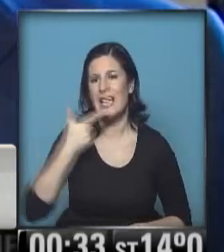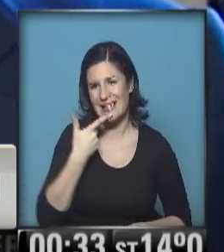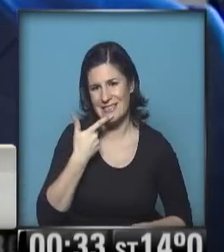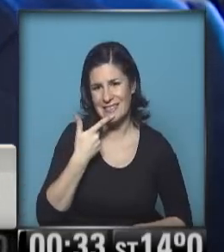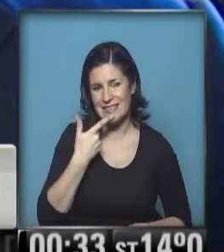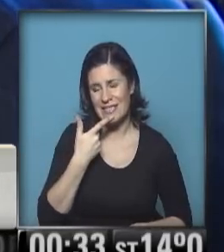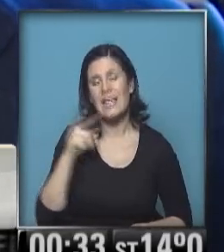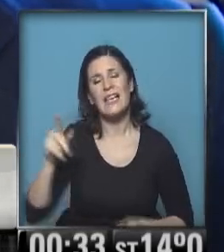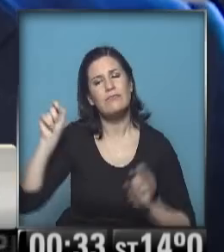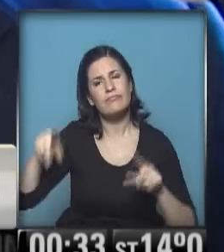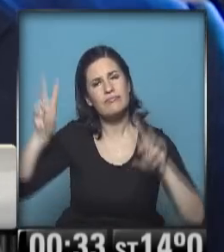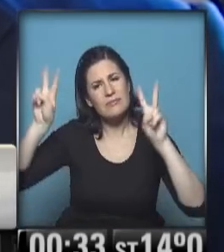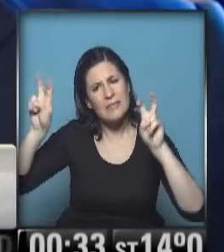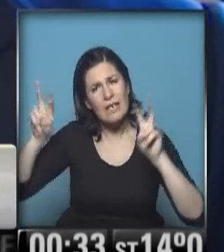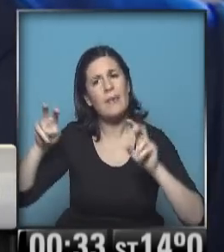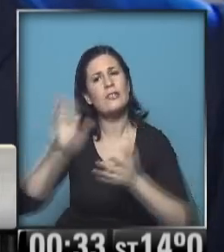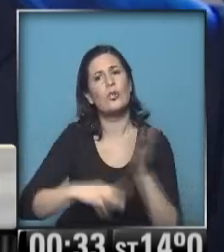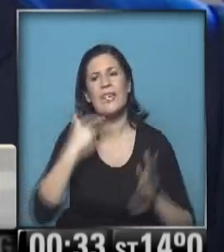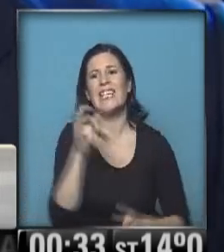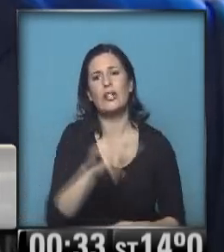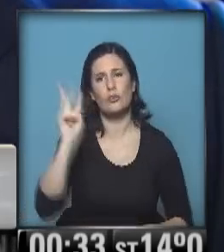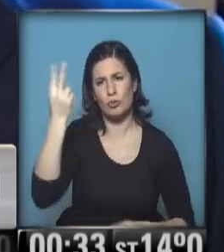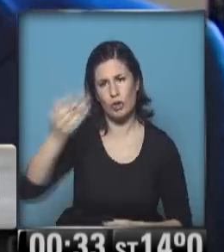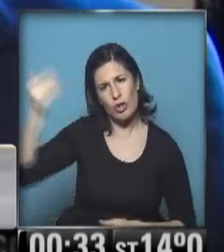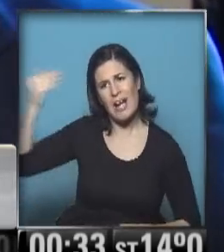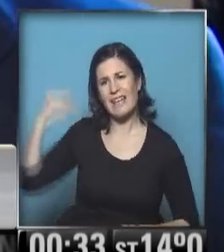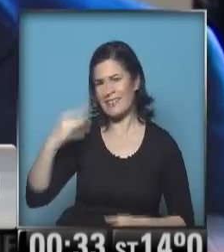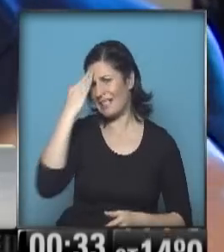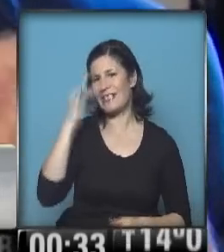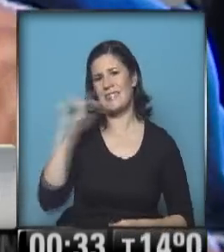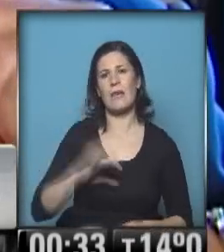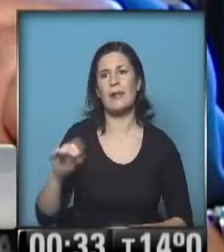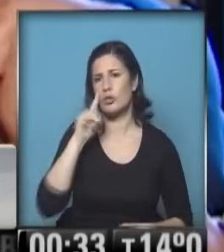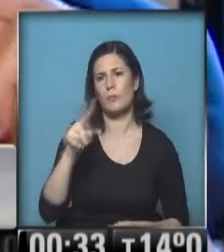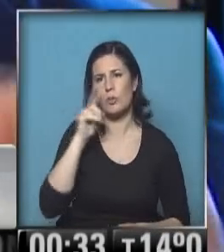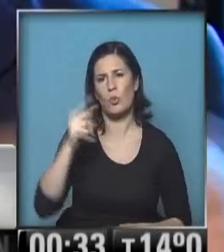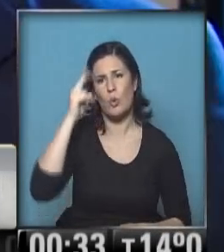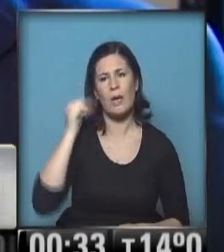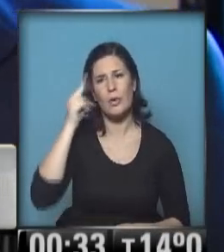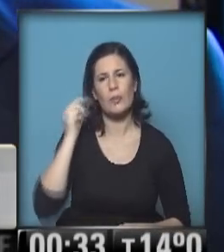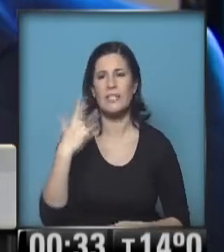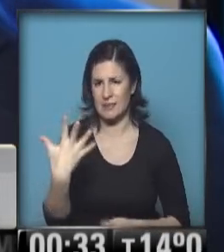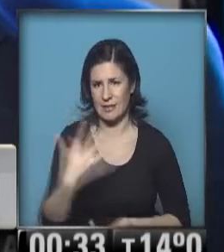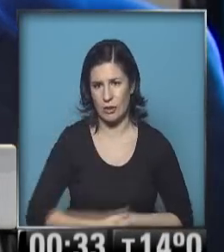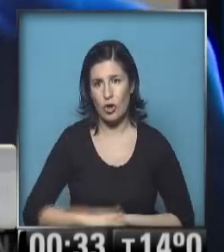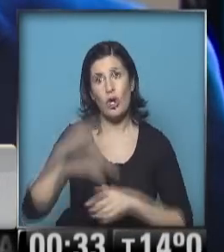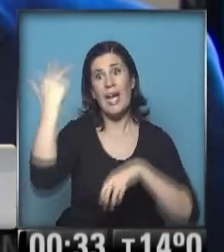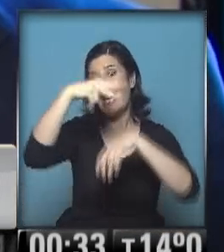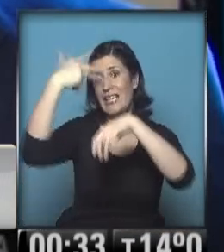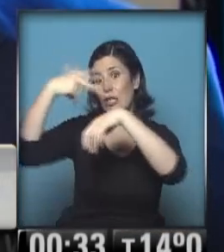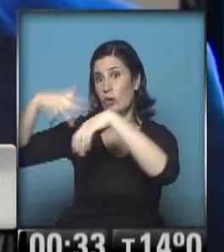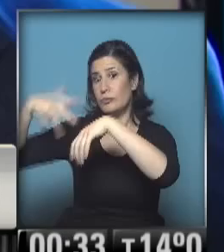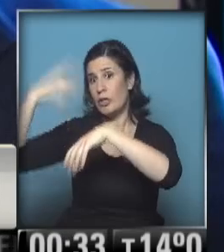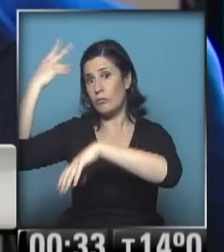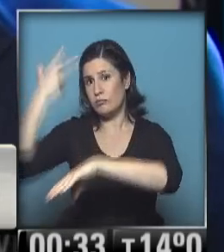que lleva adelante la causa por la muerte de Carlos Jr., ocurrida el 15 de marzo de 1995, cuando el helicóptero que piloteaba